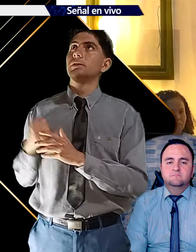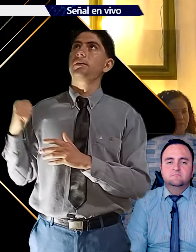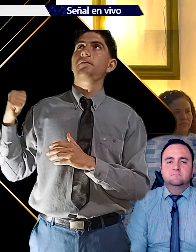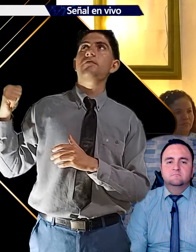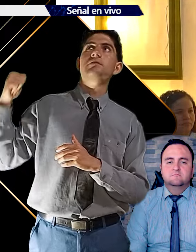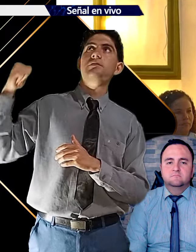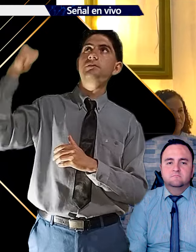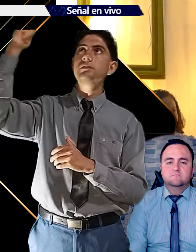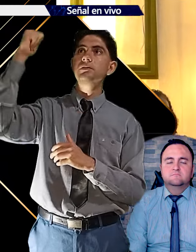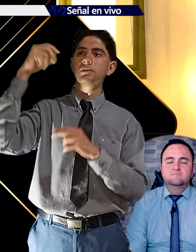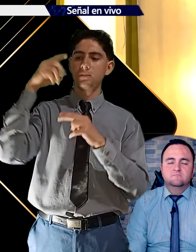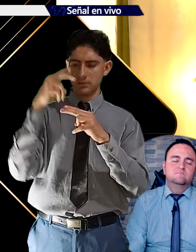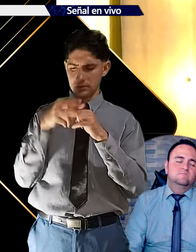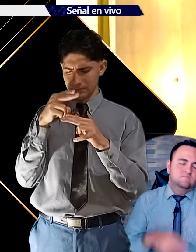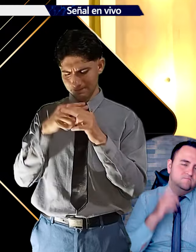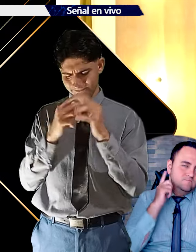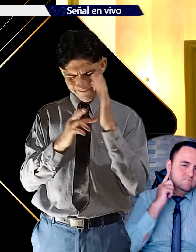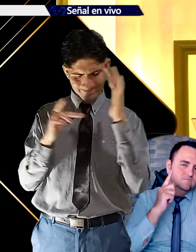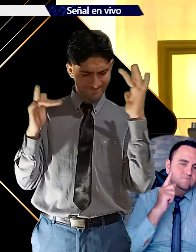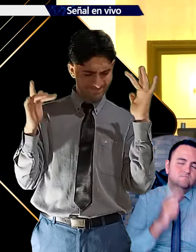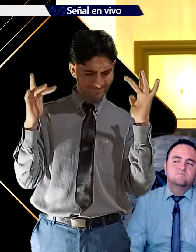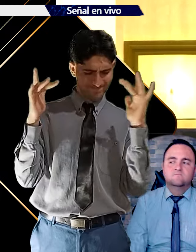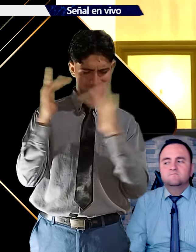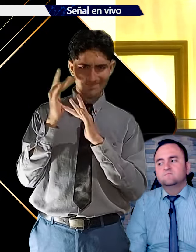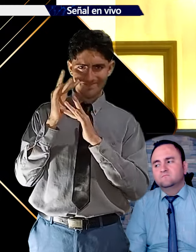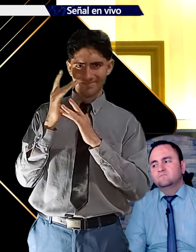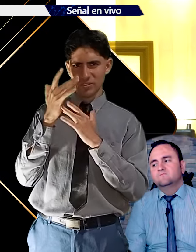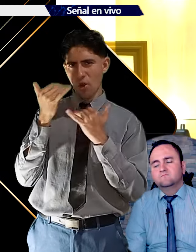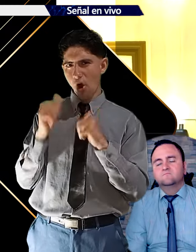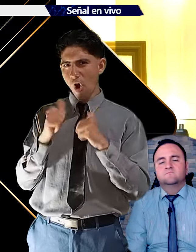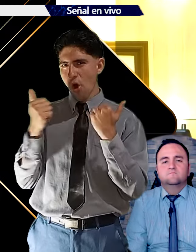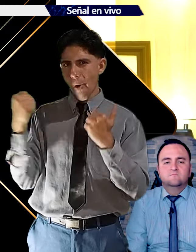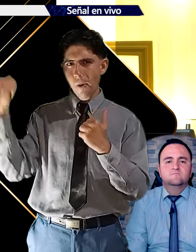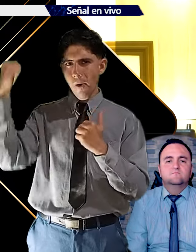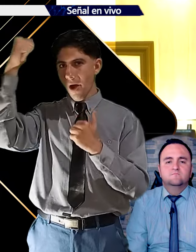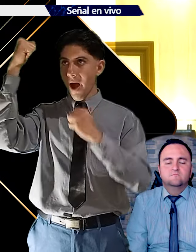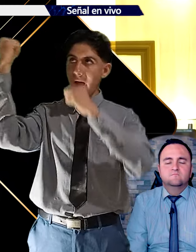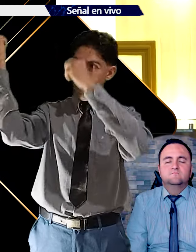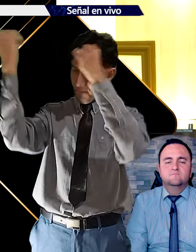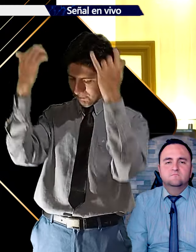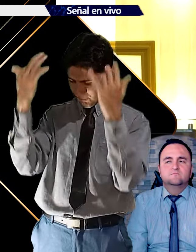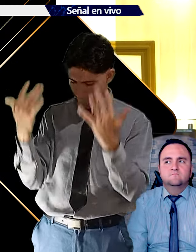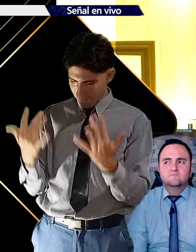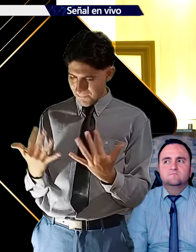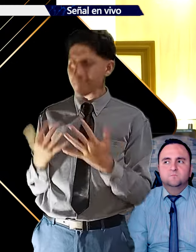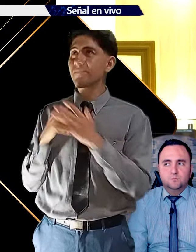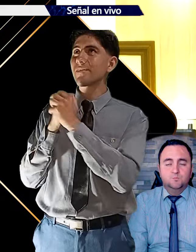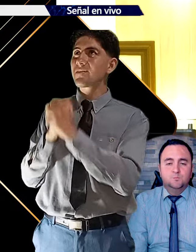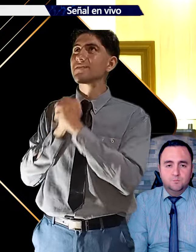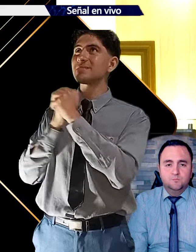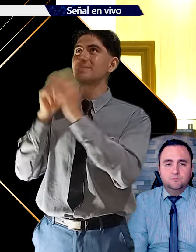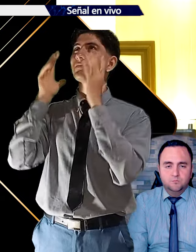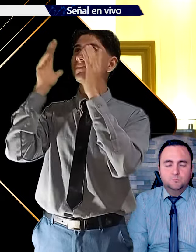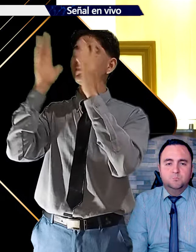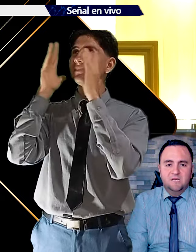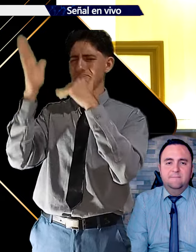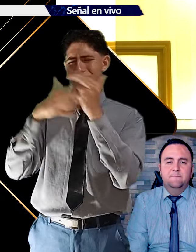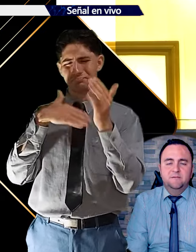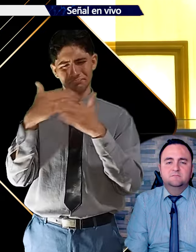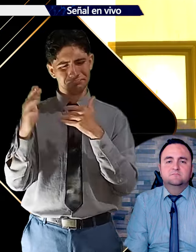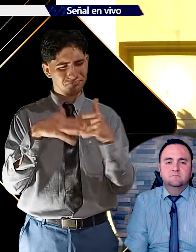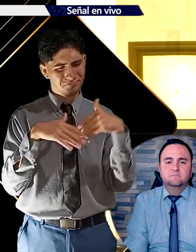los padres de familia están arrinconados. El espíritu del león se les fue, están maullando como gaticos, asustados, arrinconados, llenos